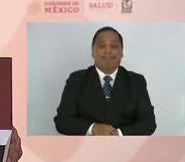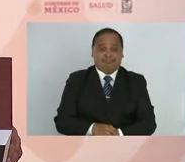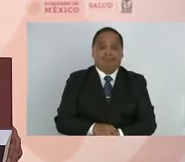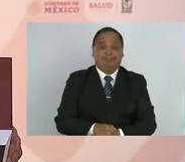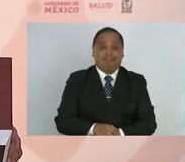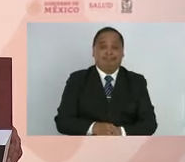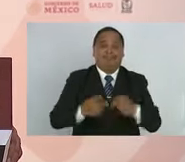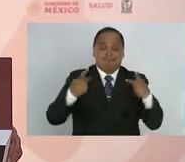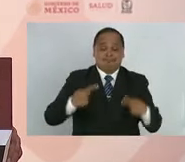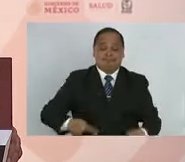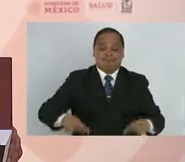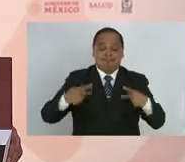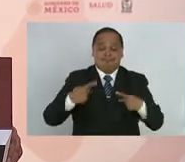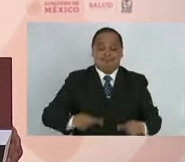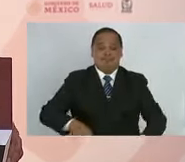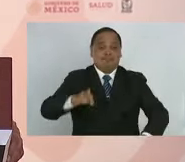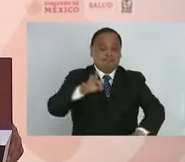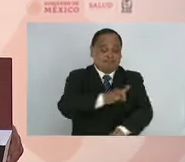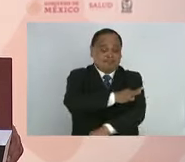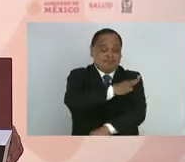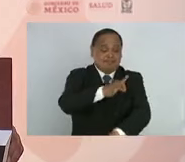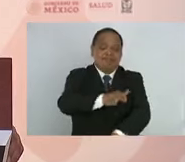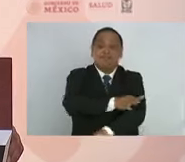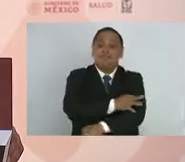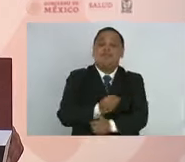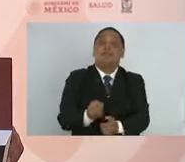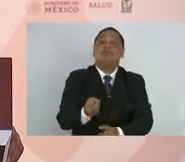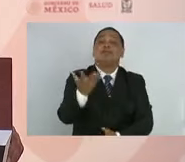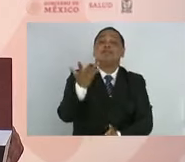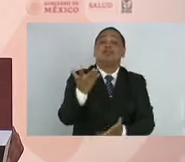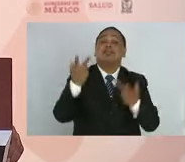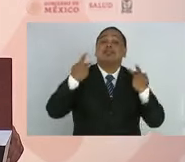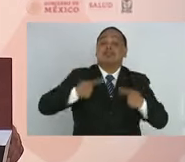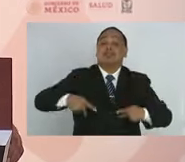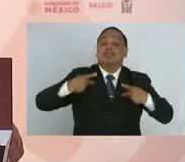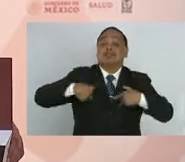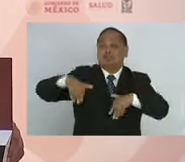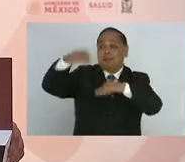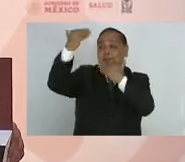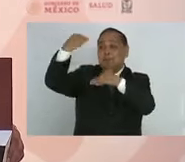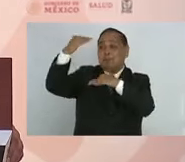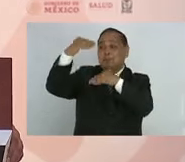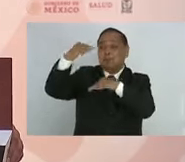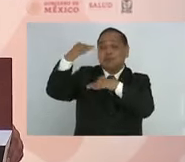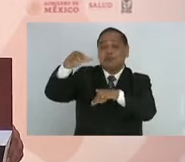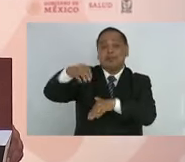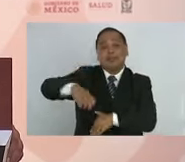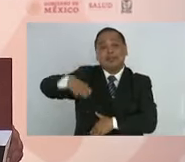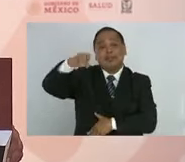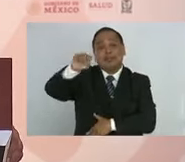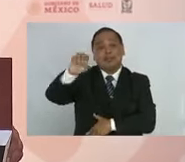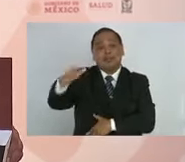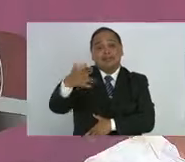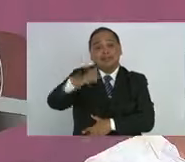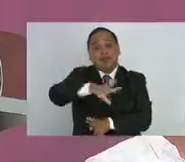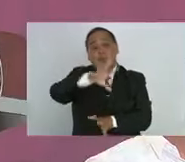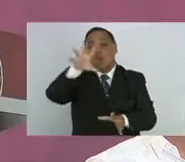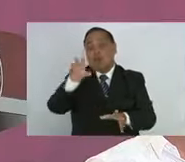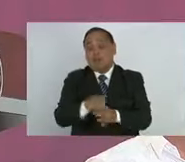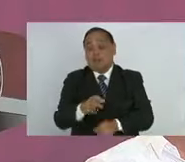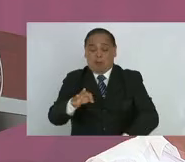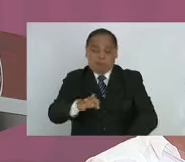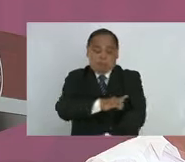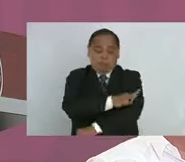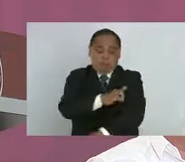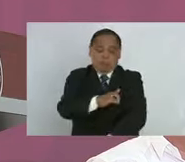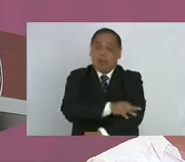vacunamos a todos los adultos mayores de 65 años con